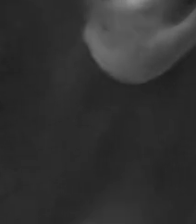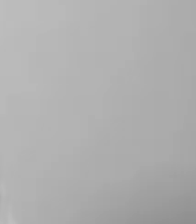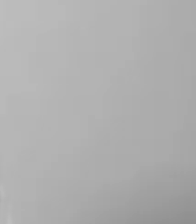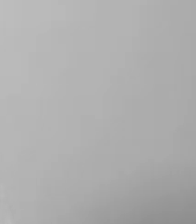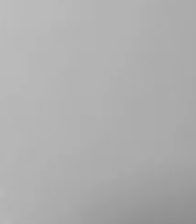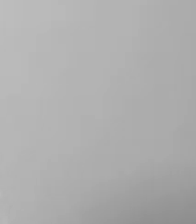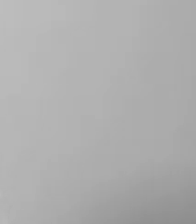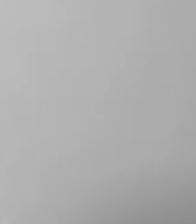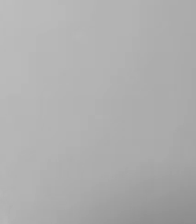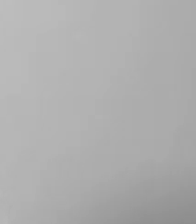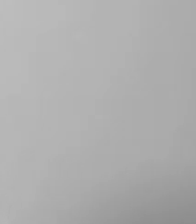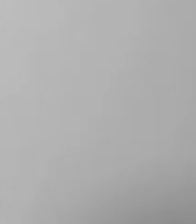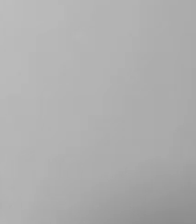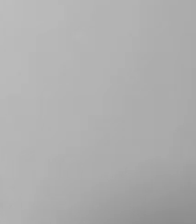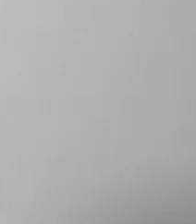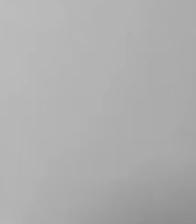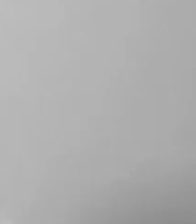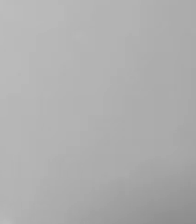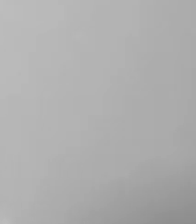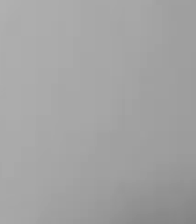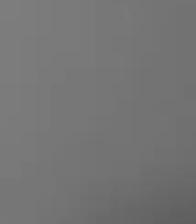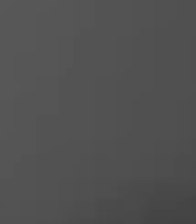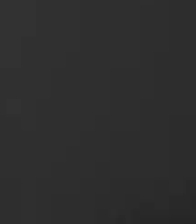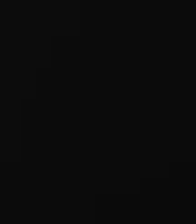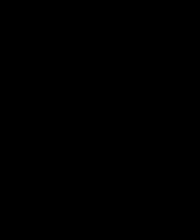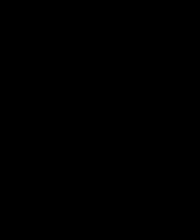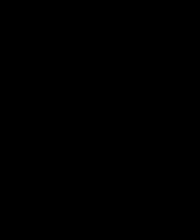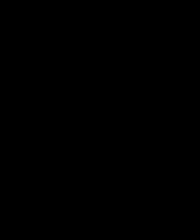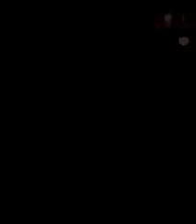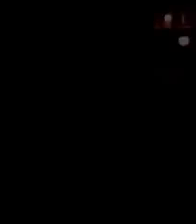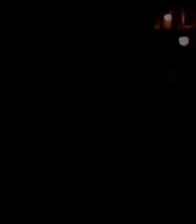tiempo. Es un antes y un después del maratón.